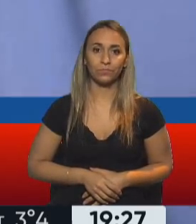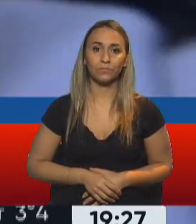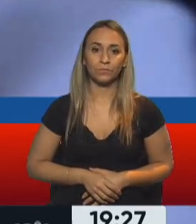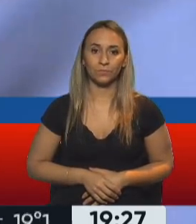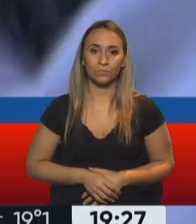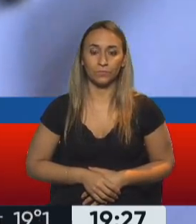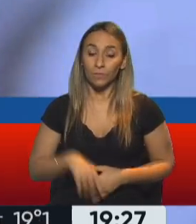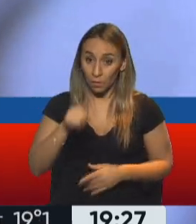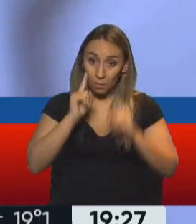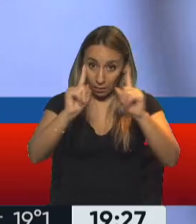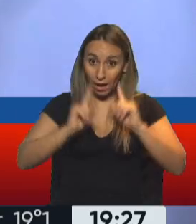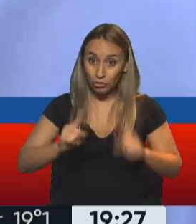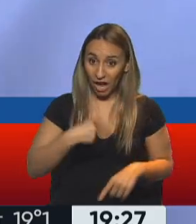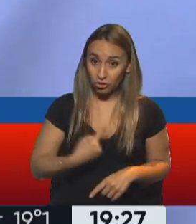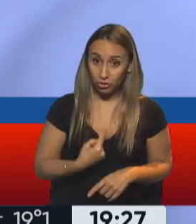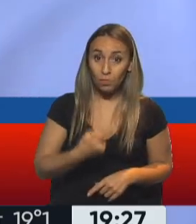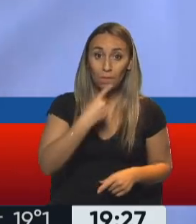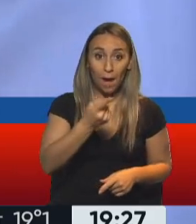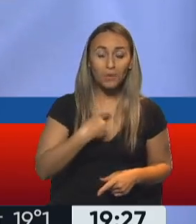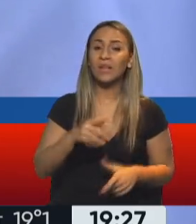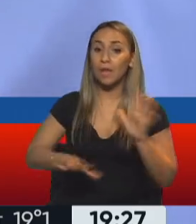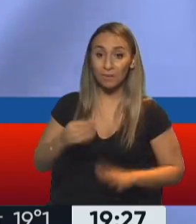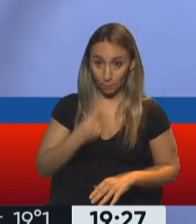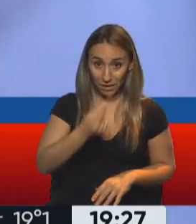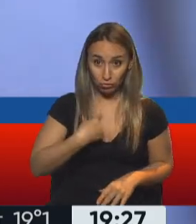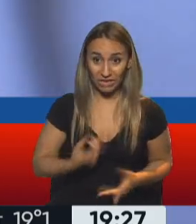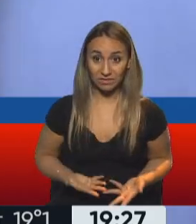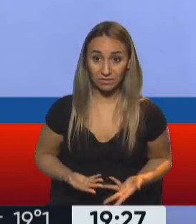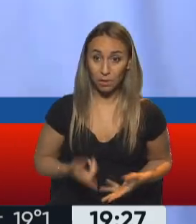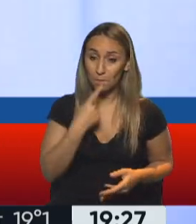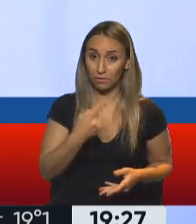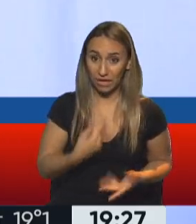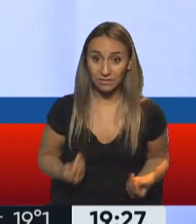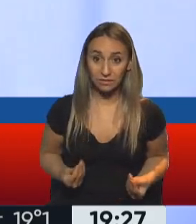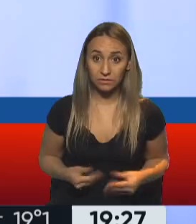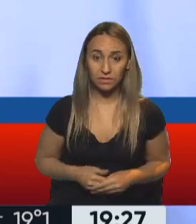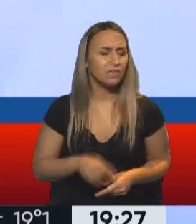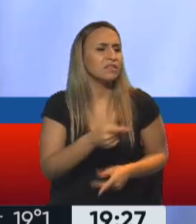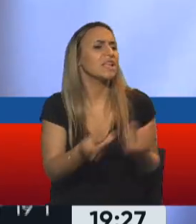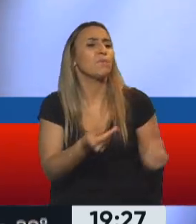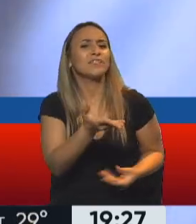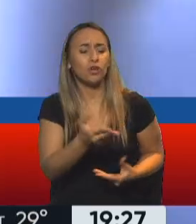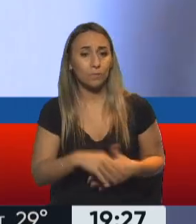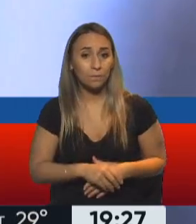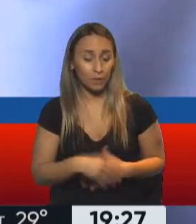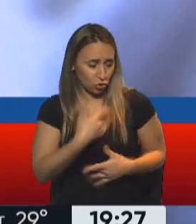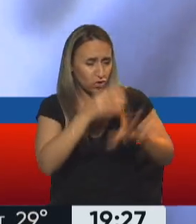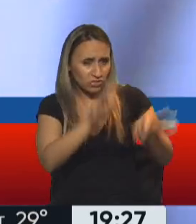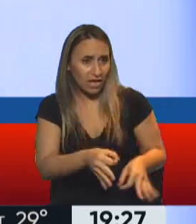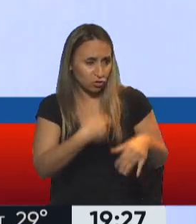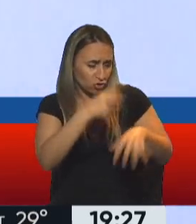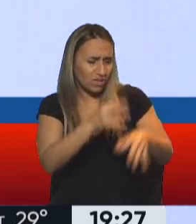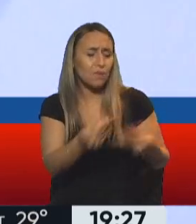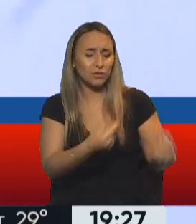¿Nos va a escuchar a nosotros? ¿Nos va a preguntar qué nos pasó? ¿Nos va a preguntar cómo nos siente? Yo sé lo que les pasó. ¿Eh? Yo sé lo que les pasó. ¿usted sabe lo